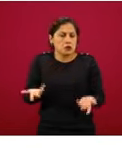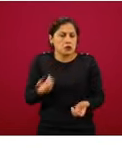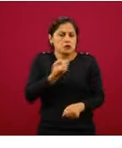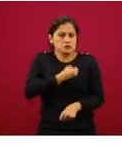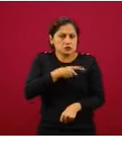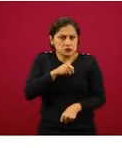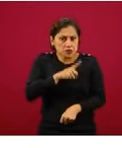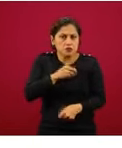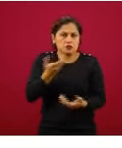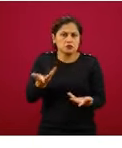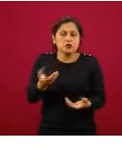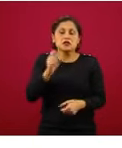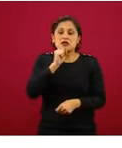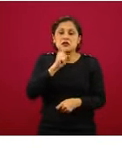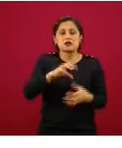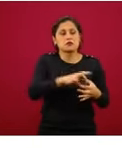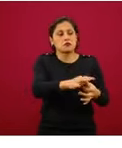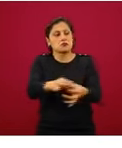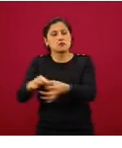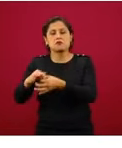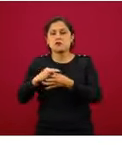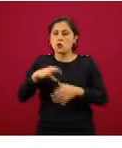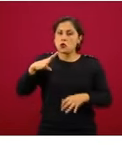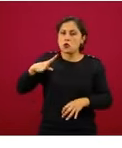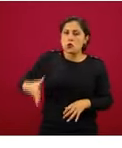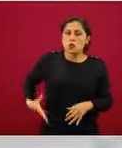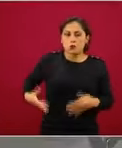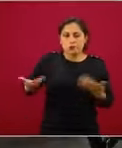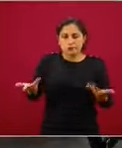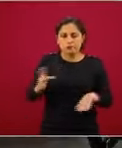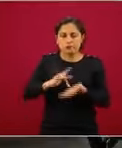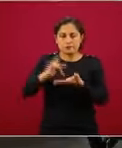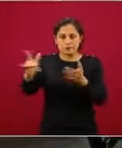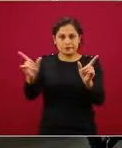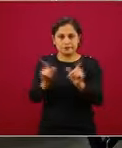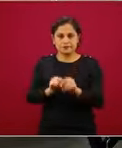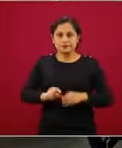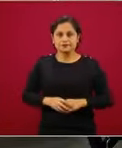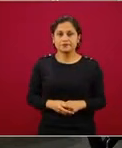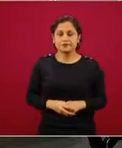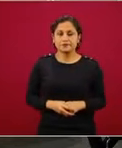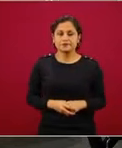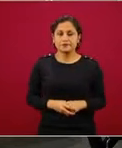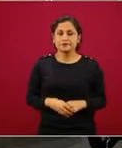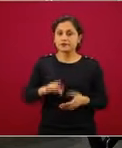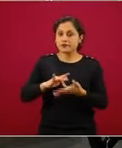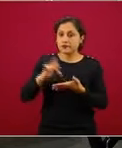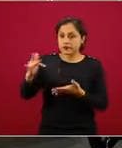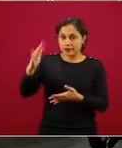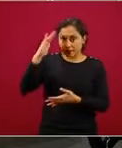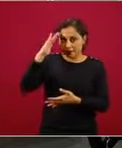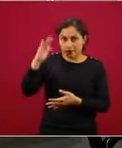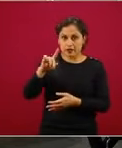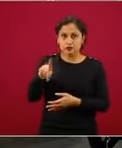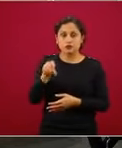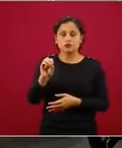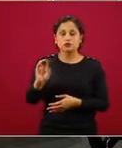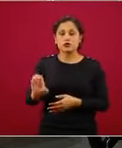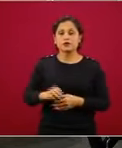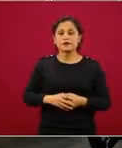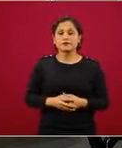estaremos orgullosos de la solidaridad mexicana nuevamente. Muchas gracias y es todo por mi parte. Muchas gracias, maestro Zoe